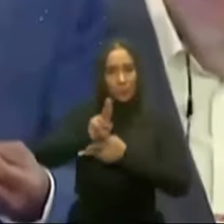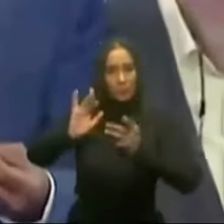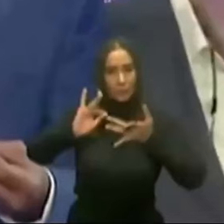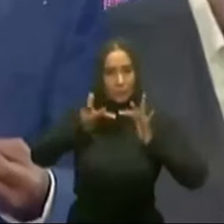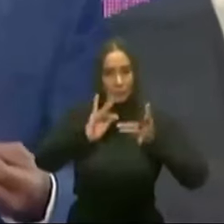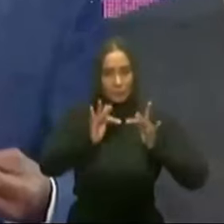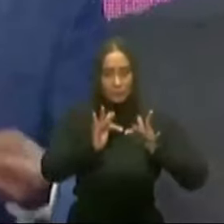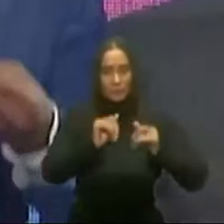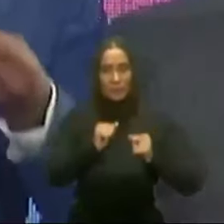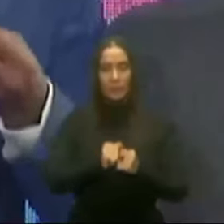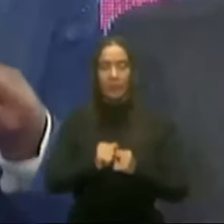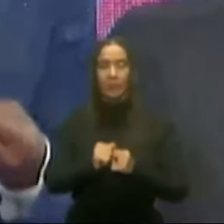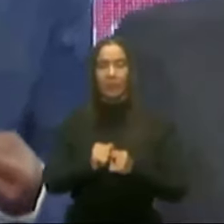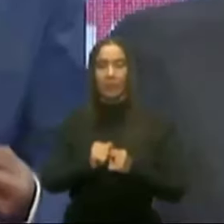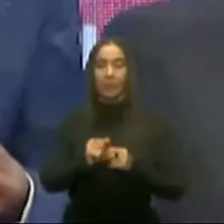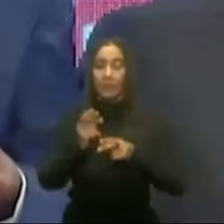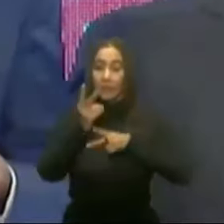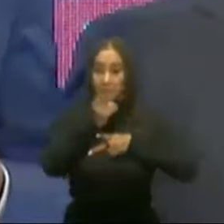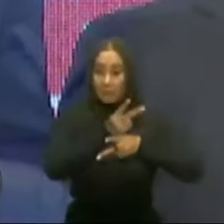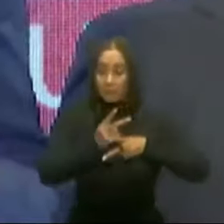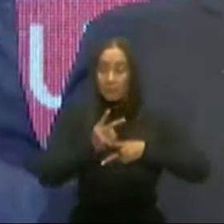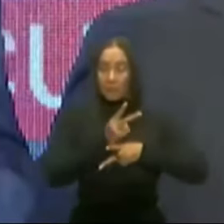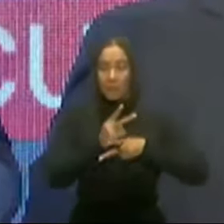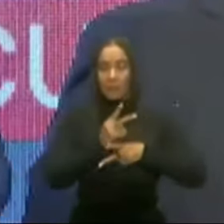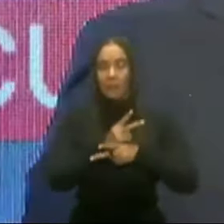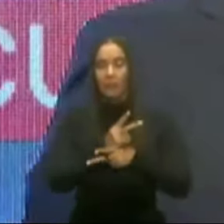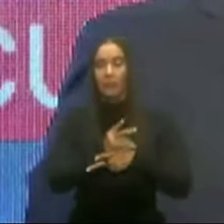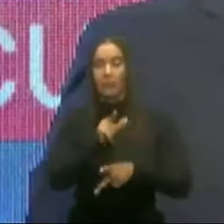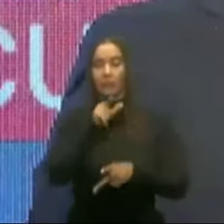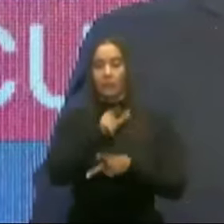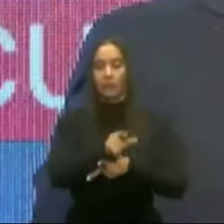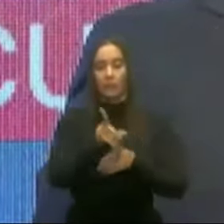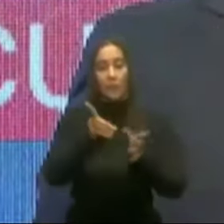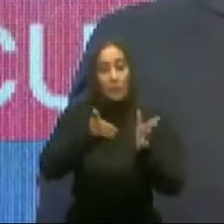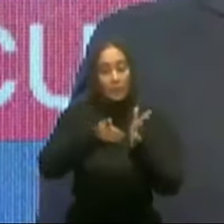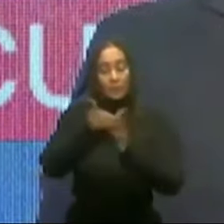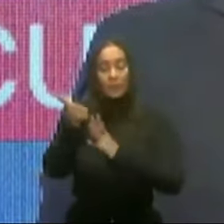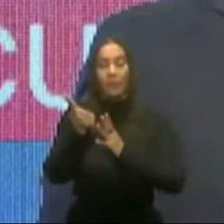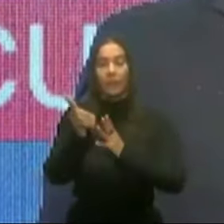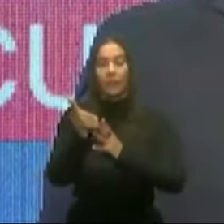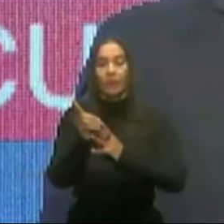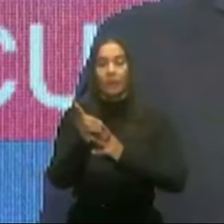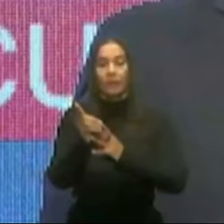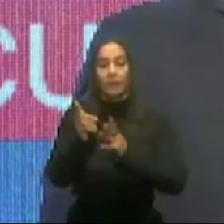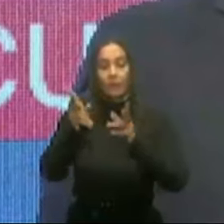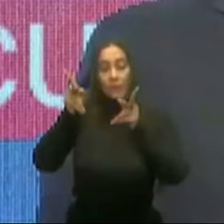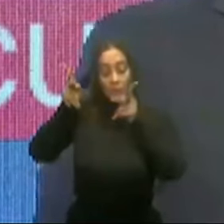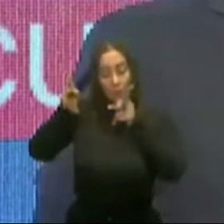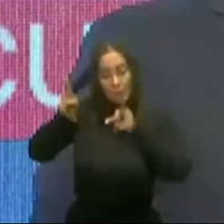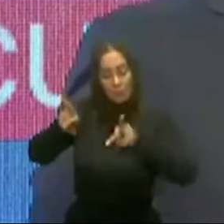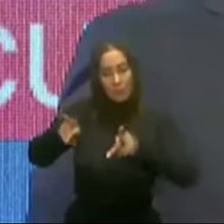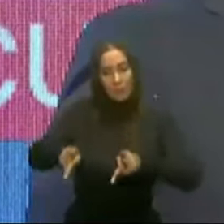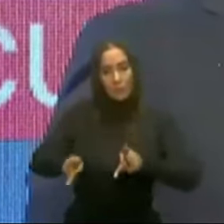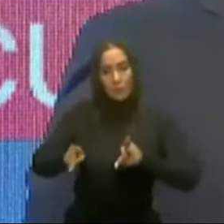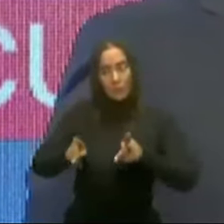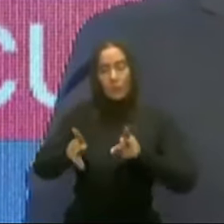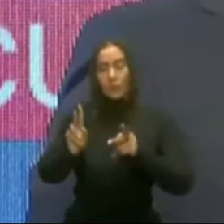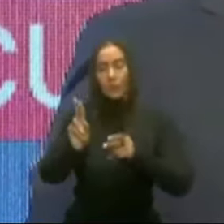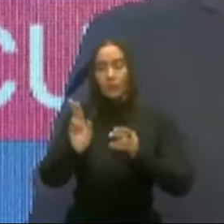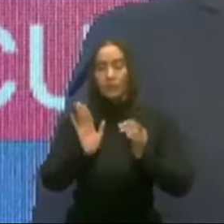Internet y de la protección de los derechos de las personas frente a